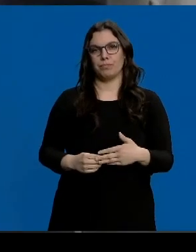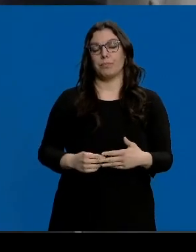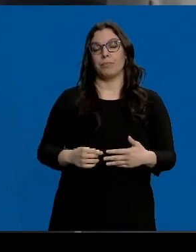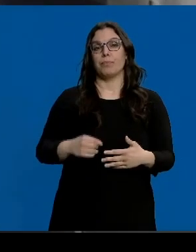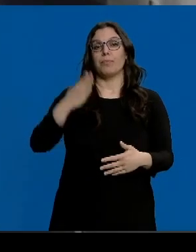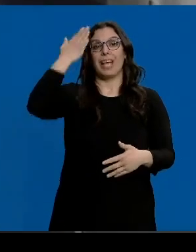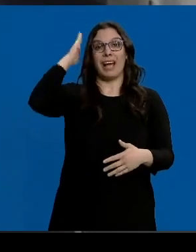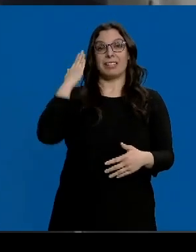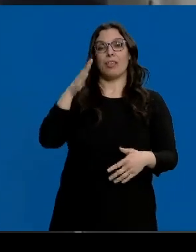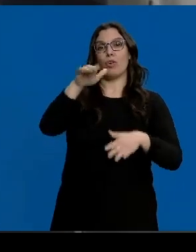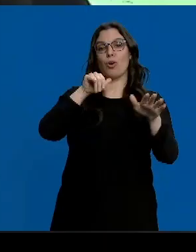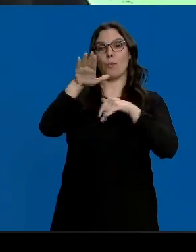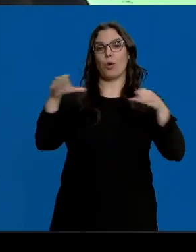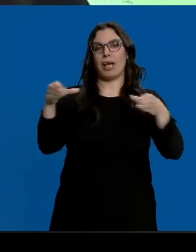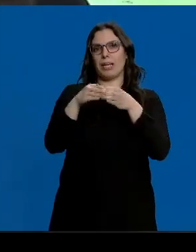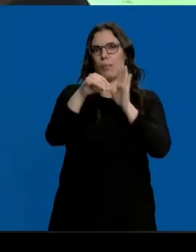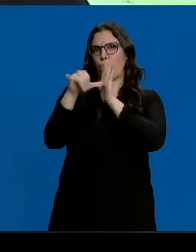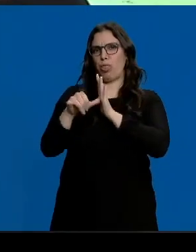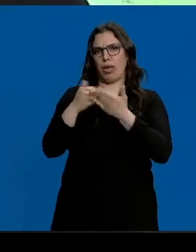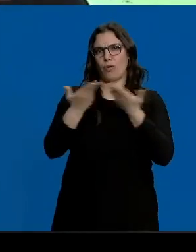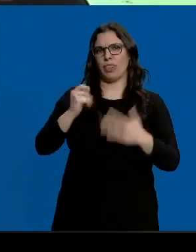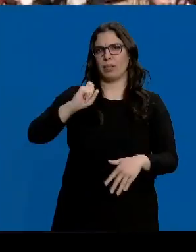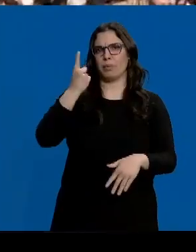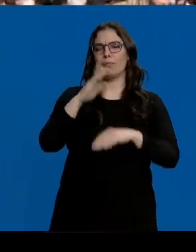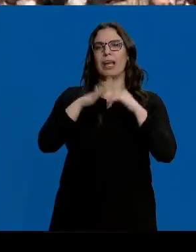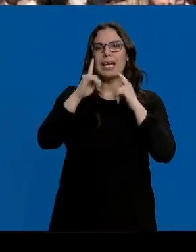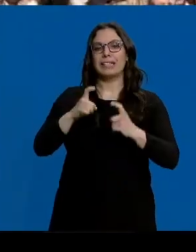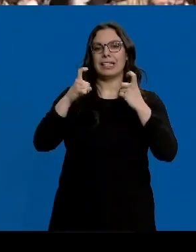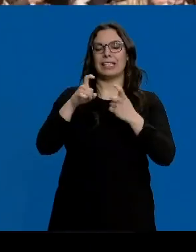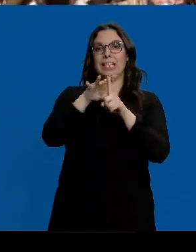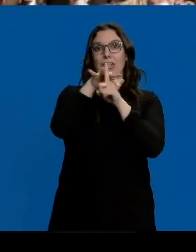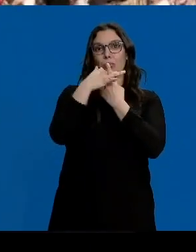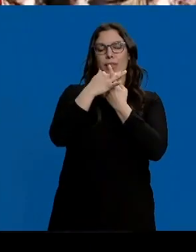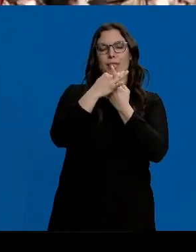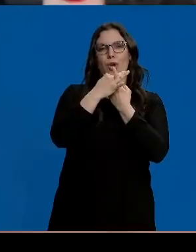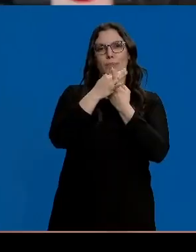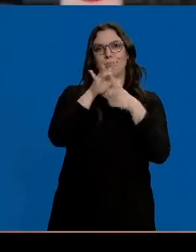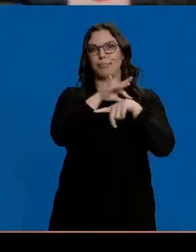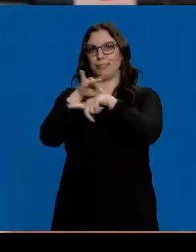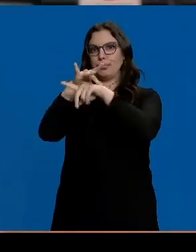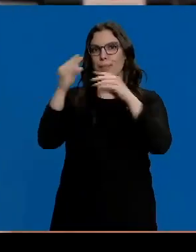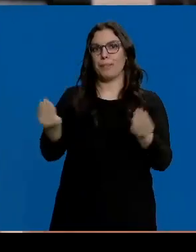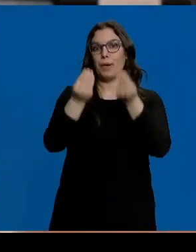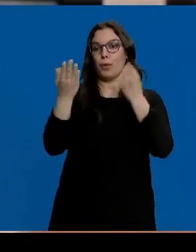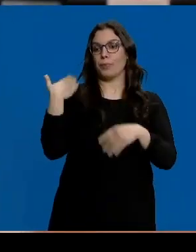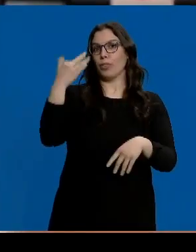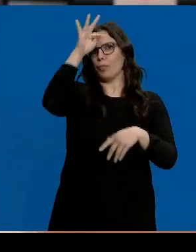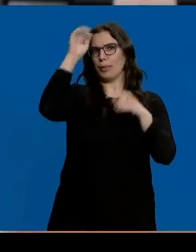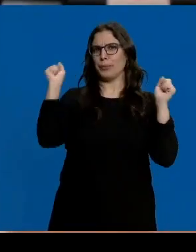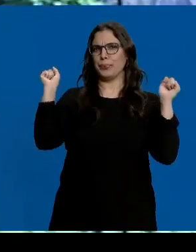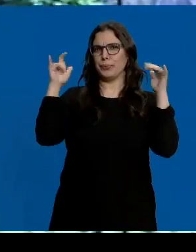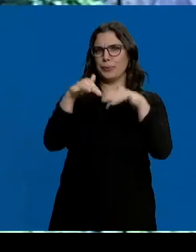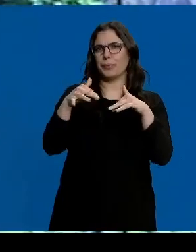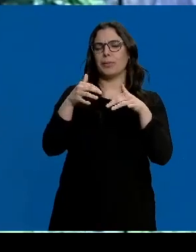Pablo Casado ha convocado a su equipo más cercano para tratar de reconducir la situación. Miles de personas se concentraron este domingo ante la sede